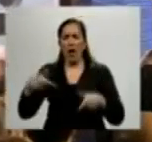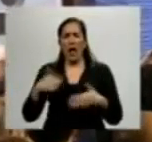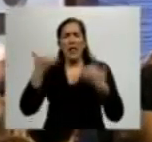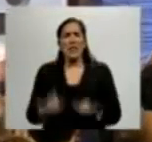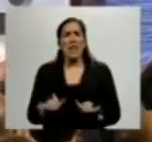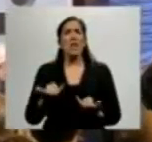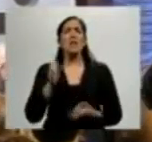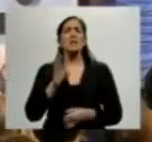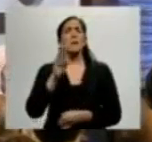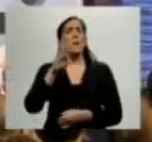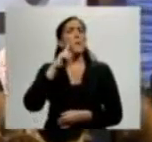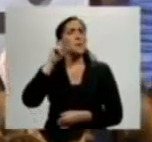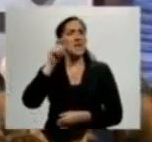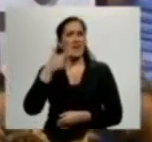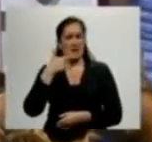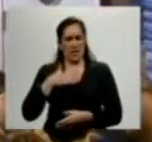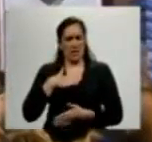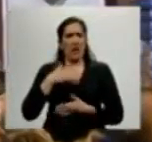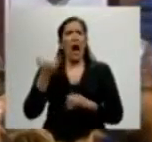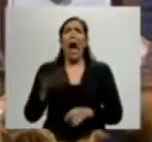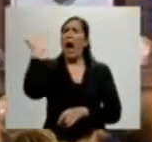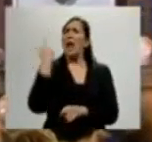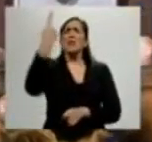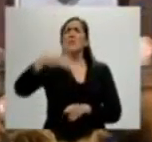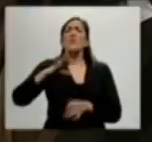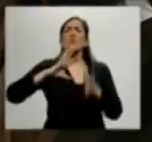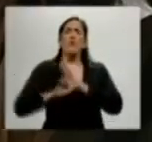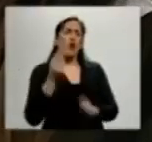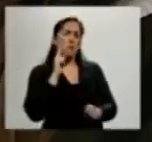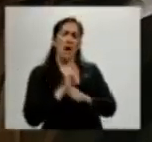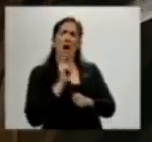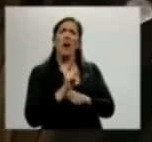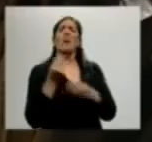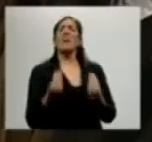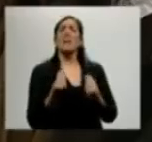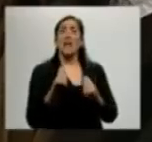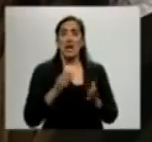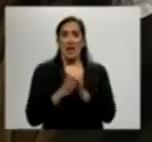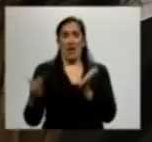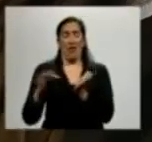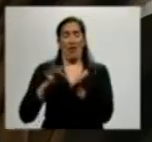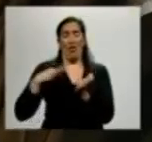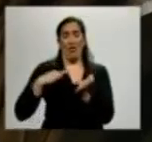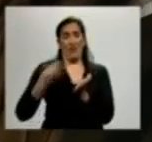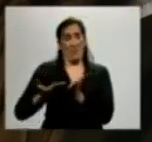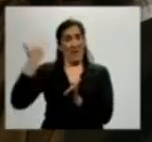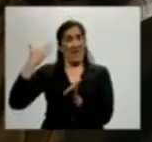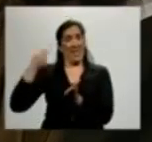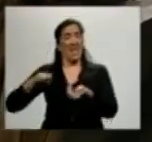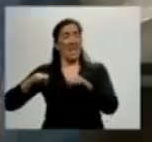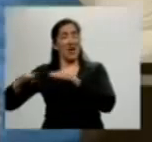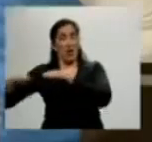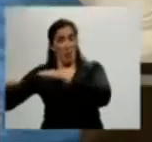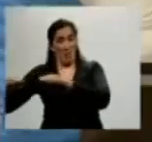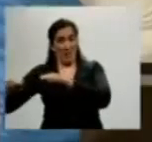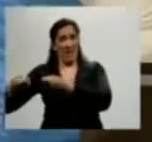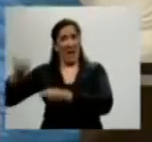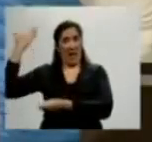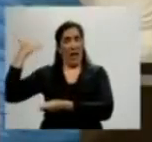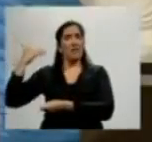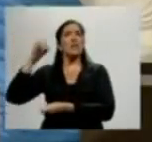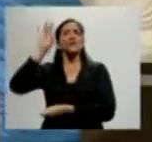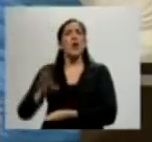El único bien que tenía protección en el Código Civil y en el Código Comercial era